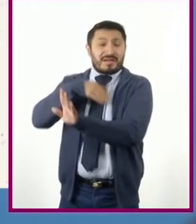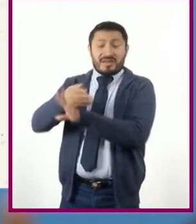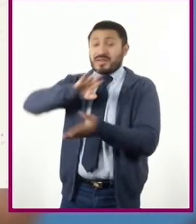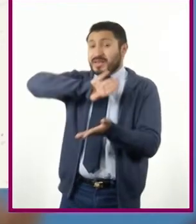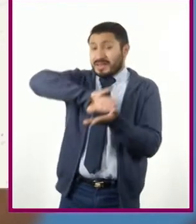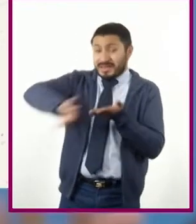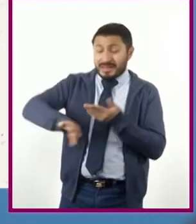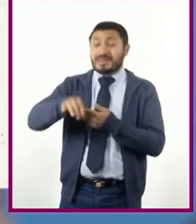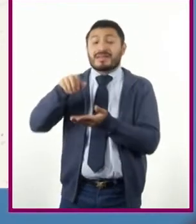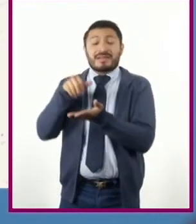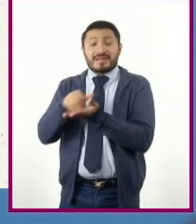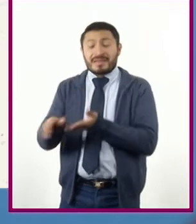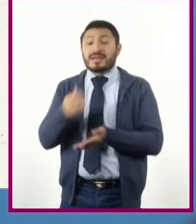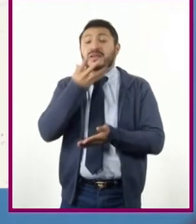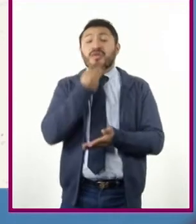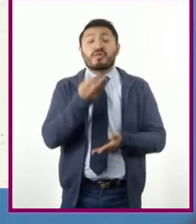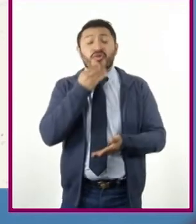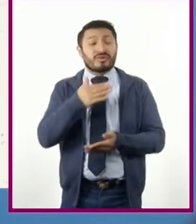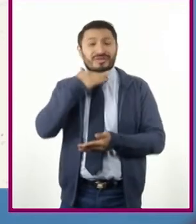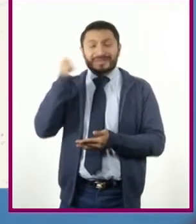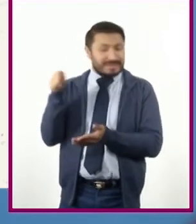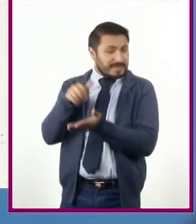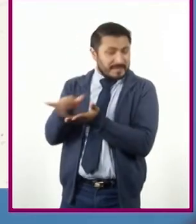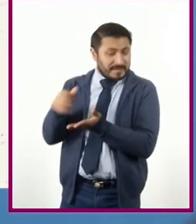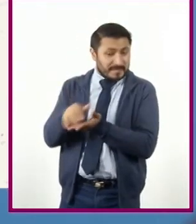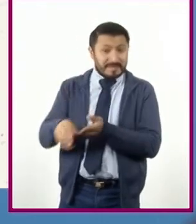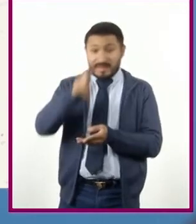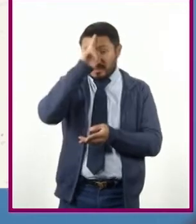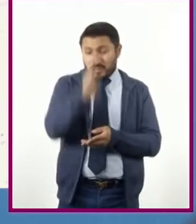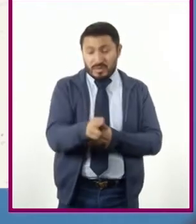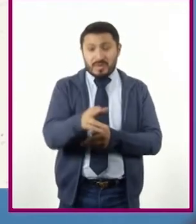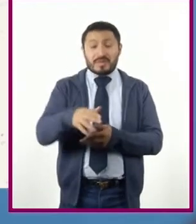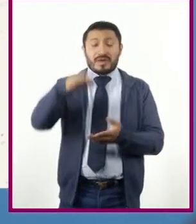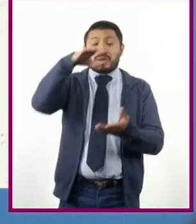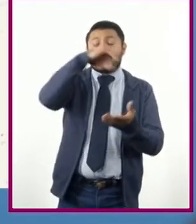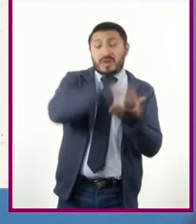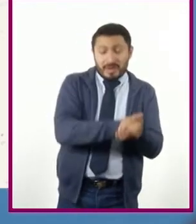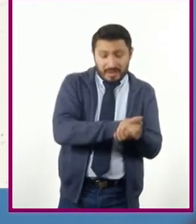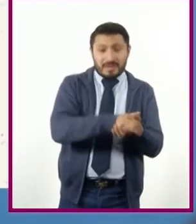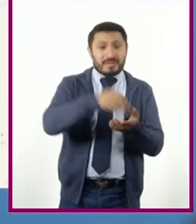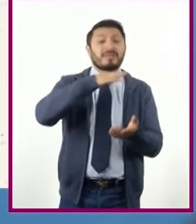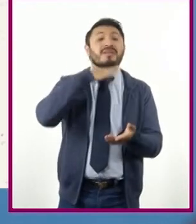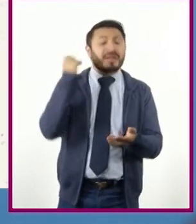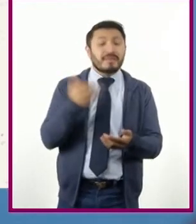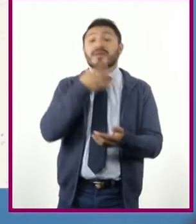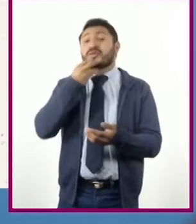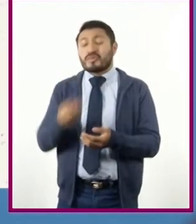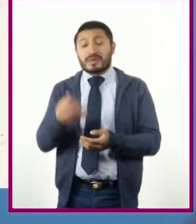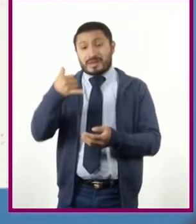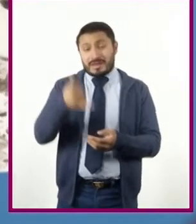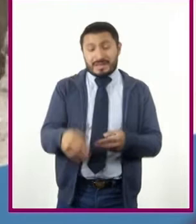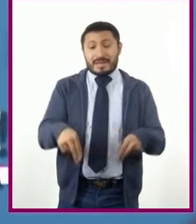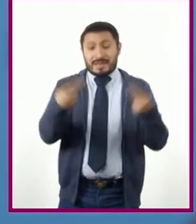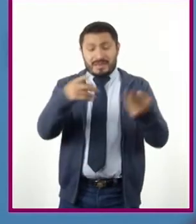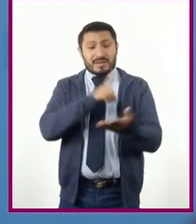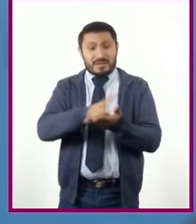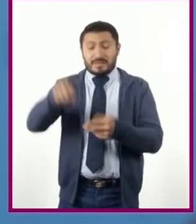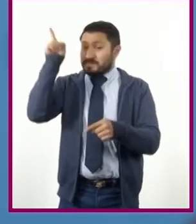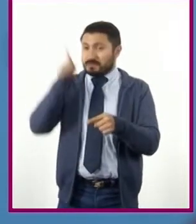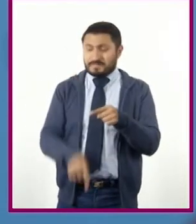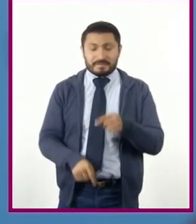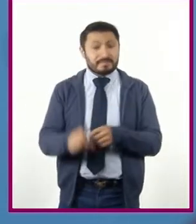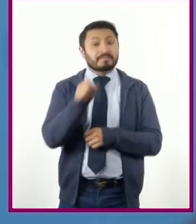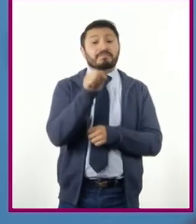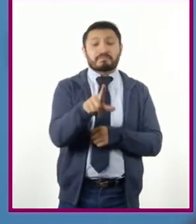de la nacionalidad alemana, prohibieron el matrimonio entre alemanes y judíos y el derecho a poseer negocios.